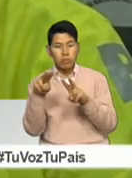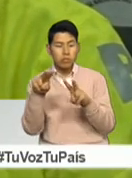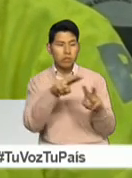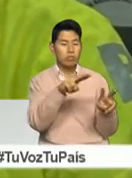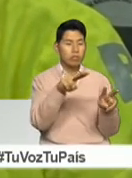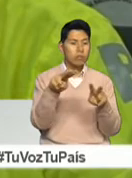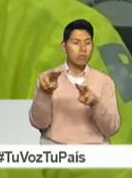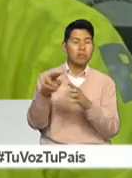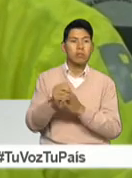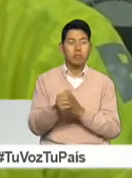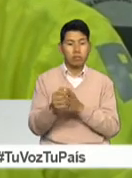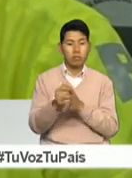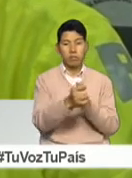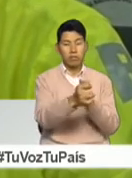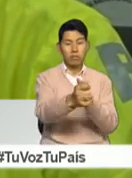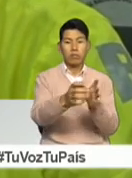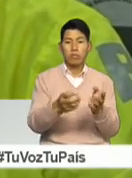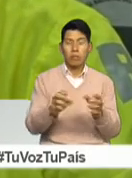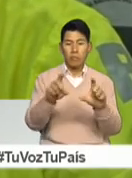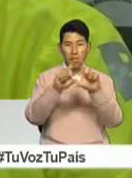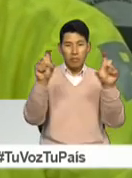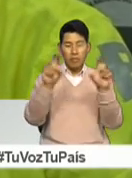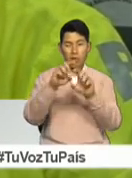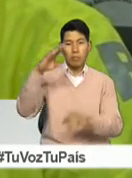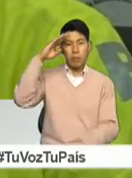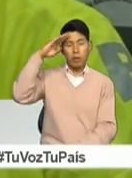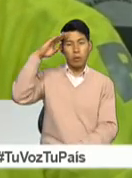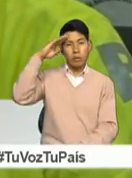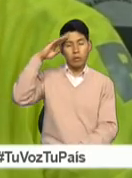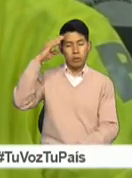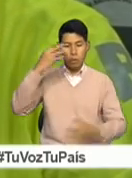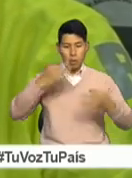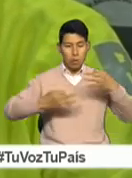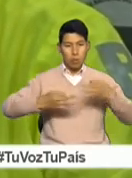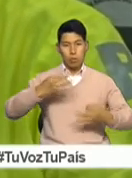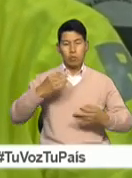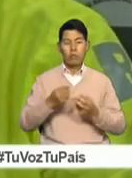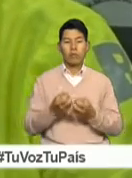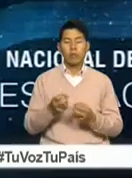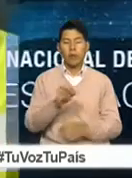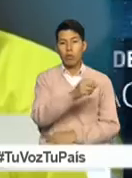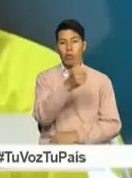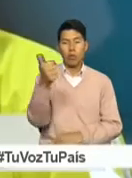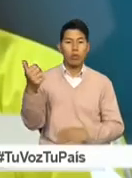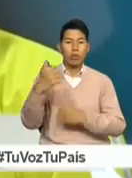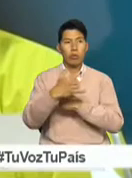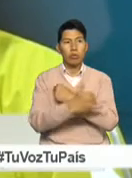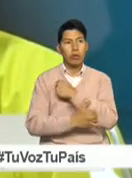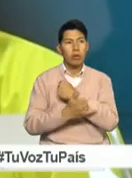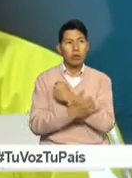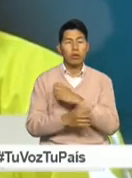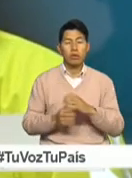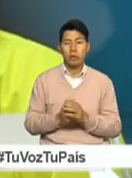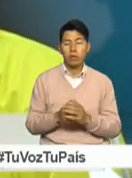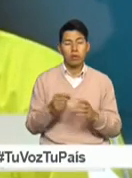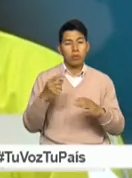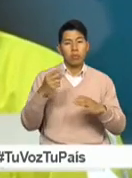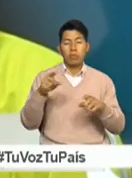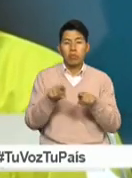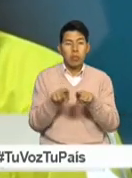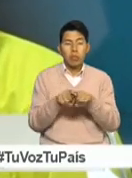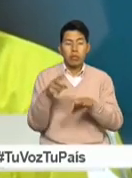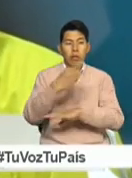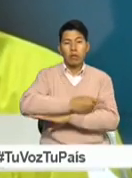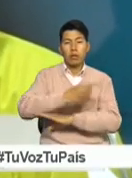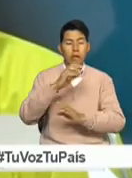través de ameripol bajo la estrategia nacional de la policía judicial y se ejecutaron en algunos países el mismo día la misma guarda relación con